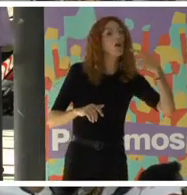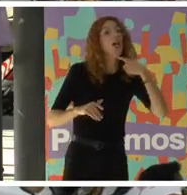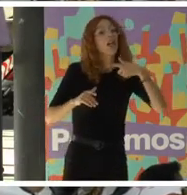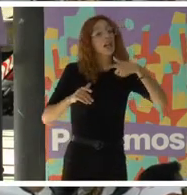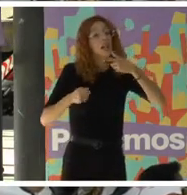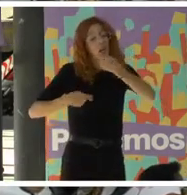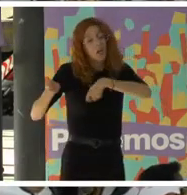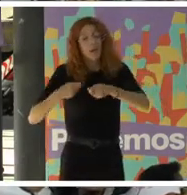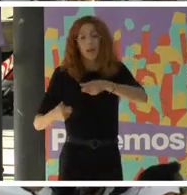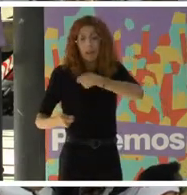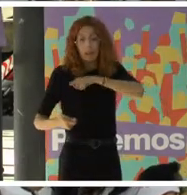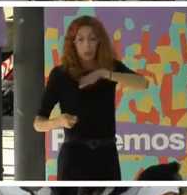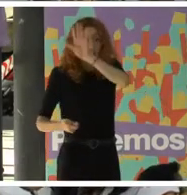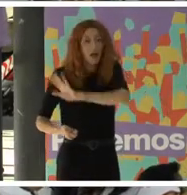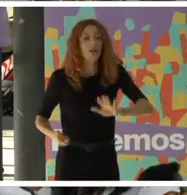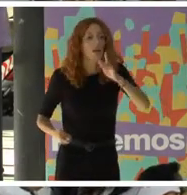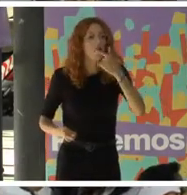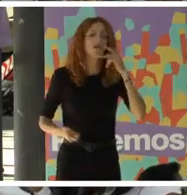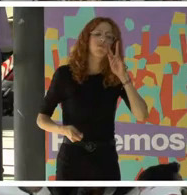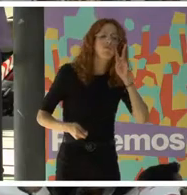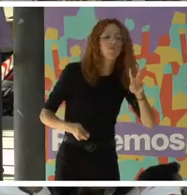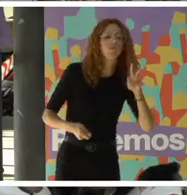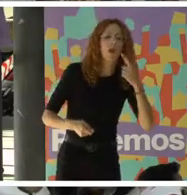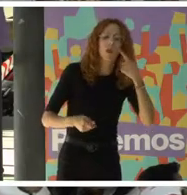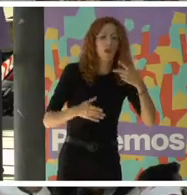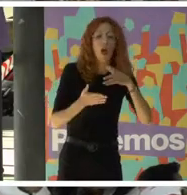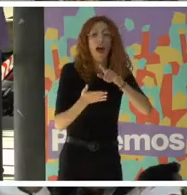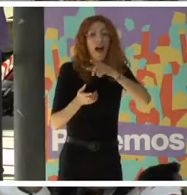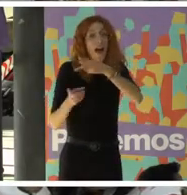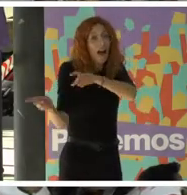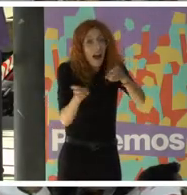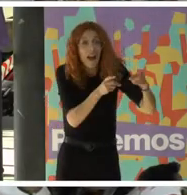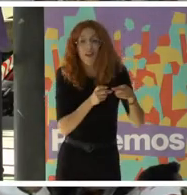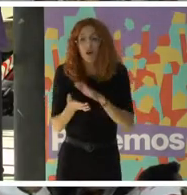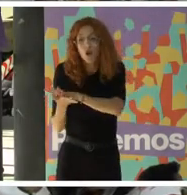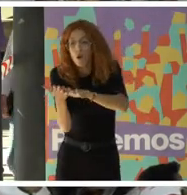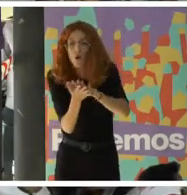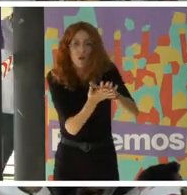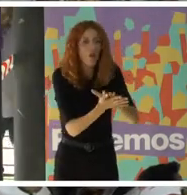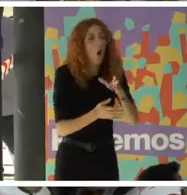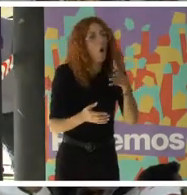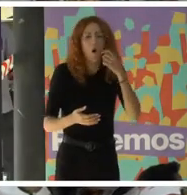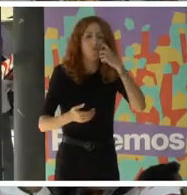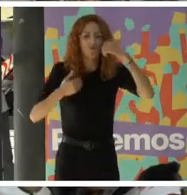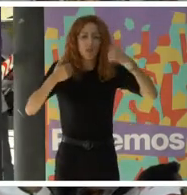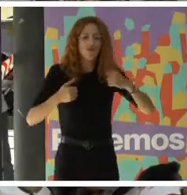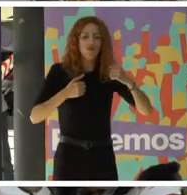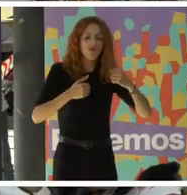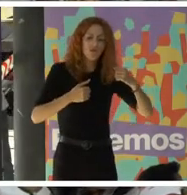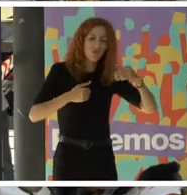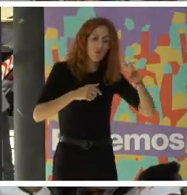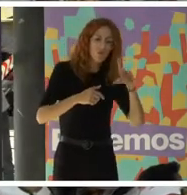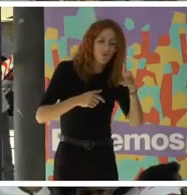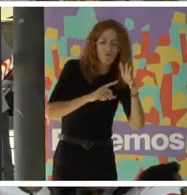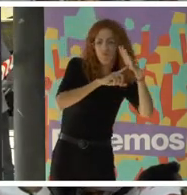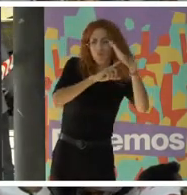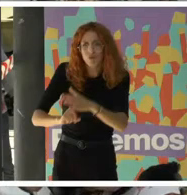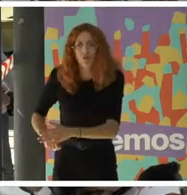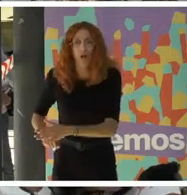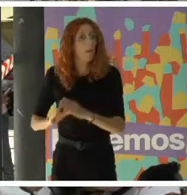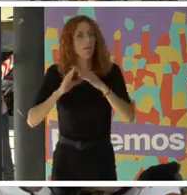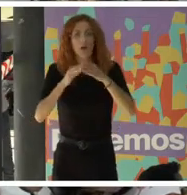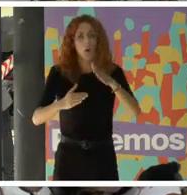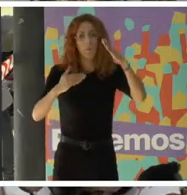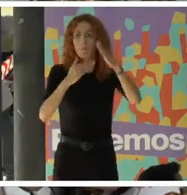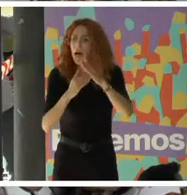obliga a que cuando hay indicios racionales de que se está cometiendo un genocidio o una vulneración de derechos humanos, hay que retener el barco, hay que parar